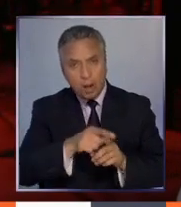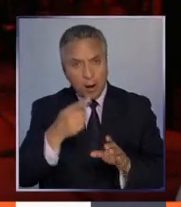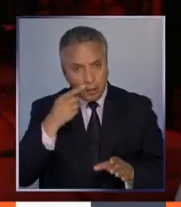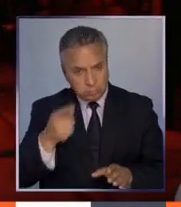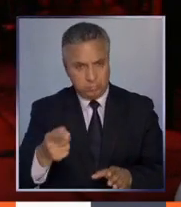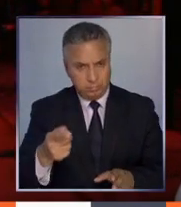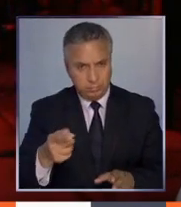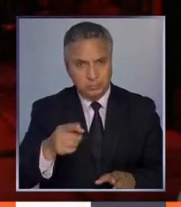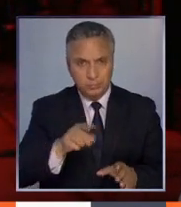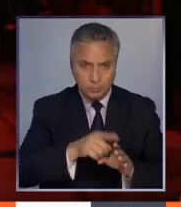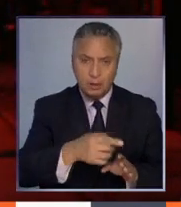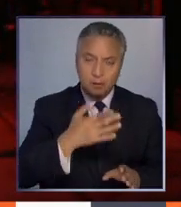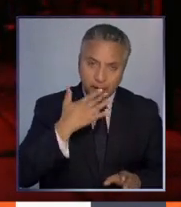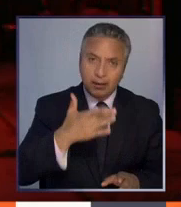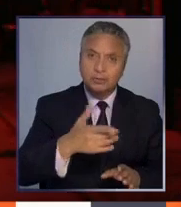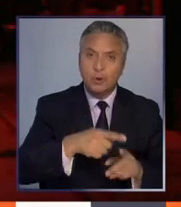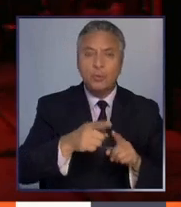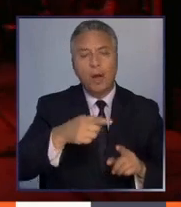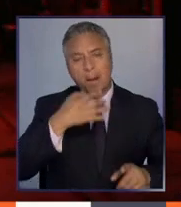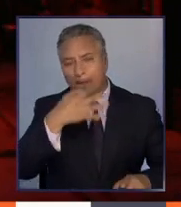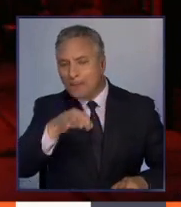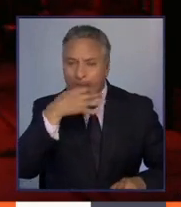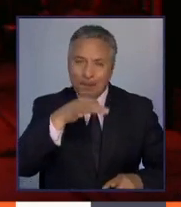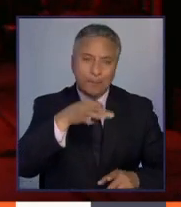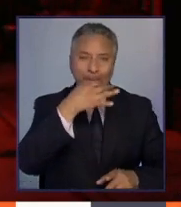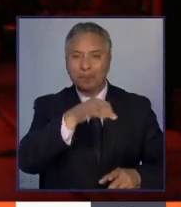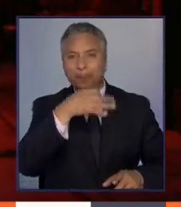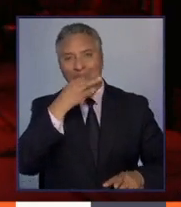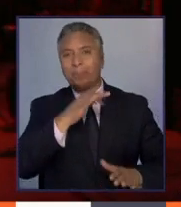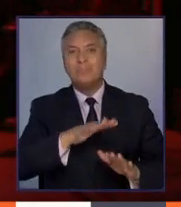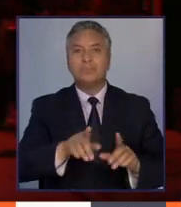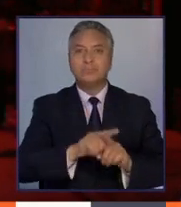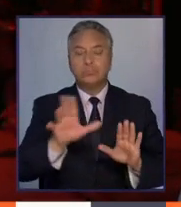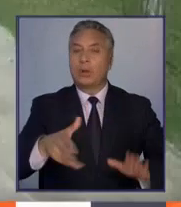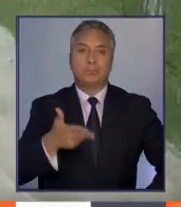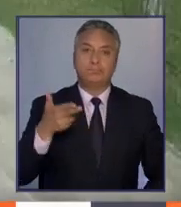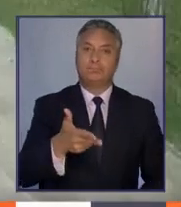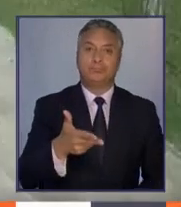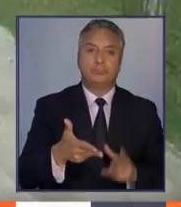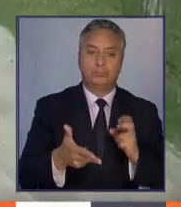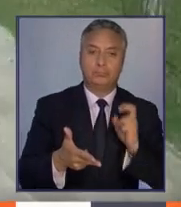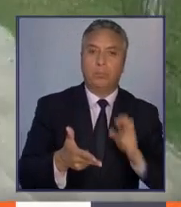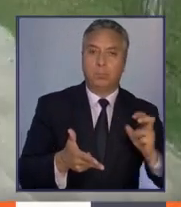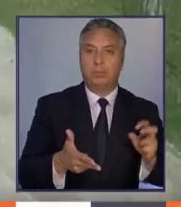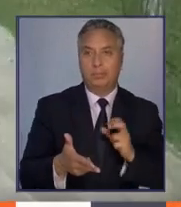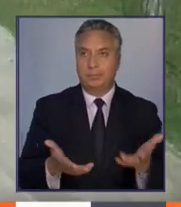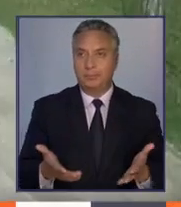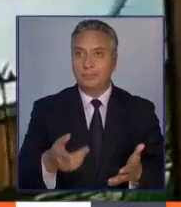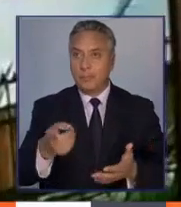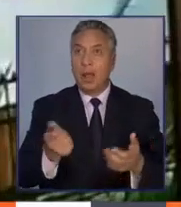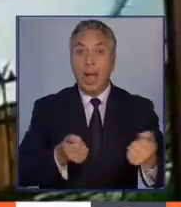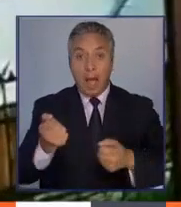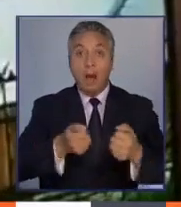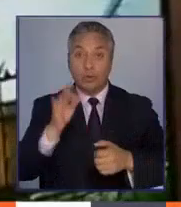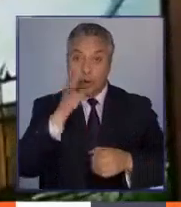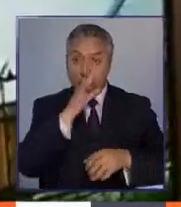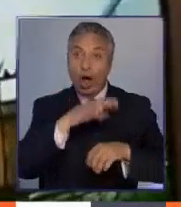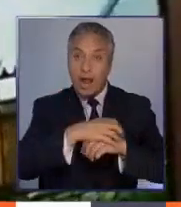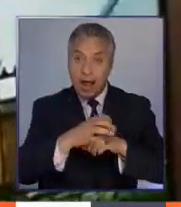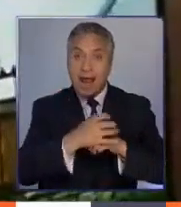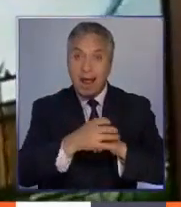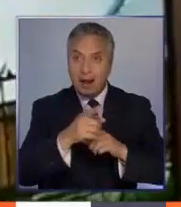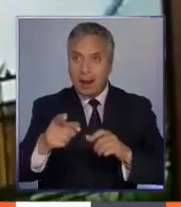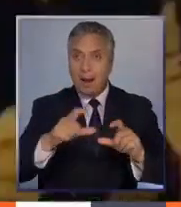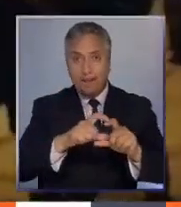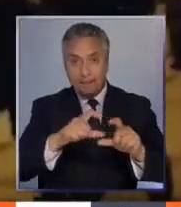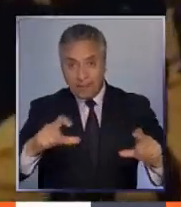con una que otra historia y procedía a cierto su intimidación y sustracción de especies. Se movía en este auto naranja. Con la patente, Carabineros